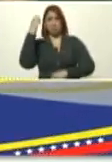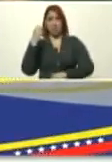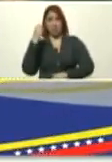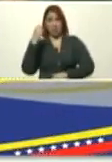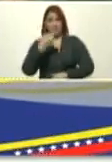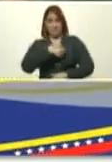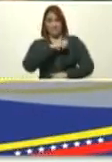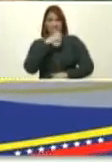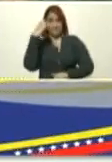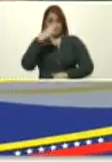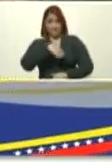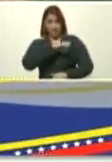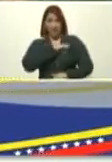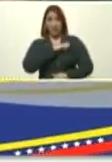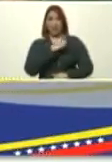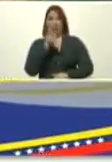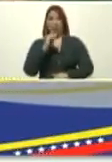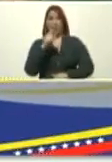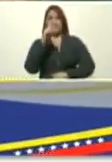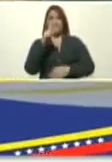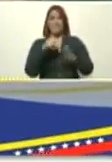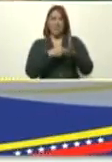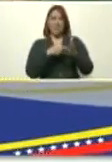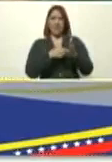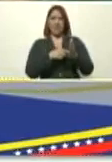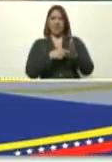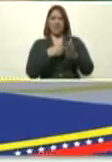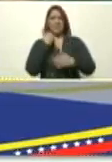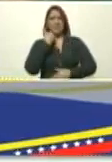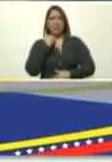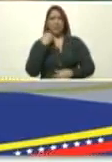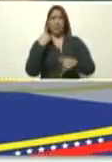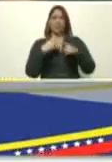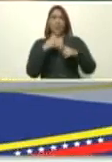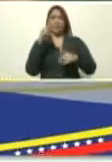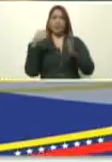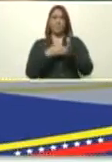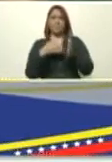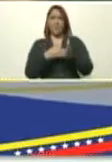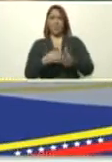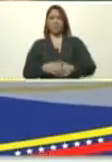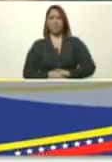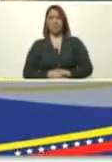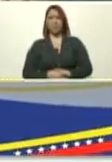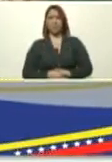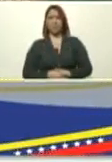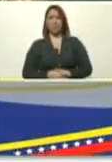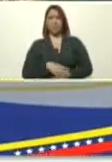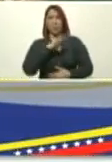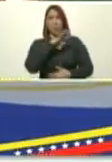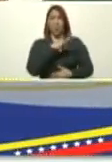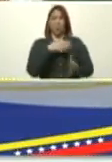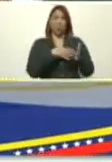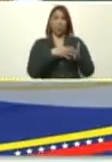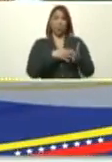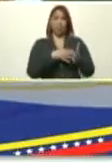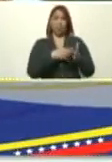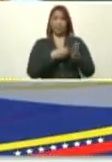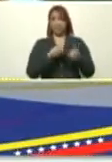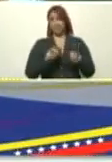porque tienen 1.000 casos por 100.000 habitantes. Vienen de 4.000 y pico, para dar un